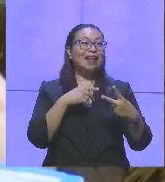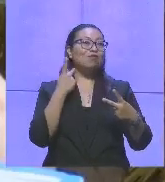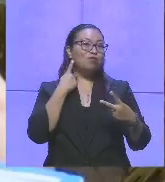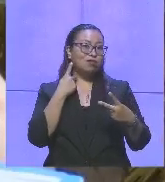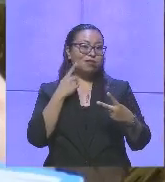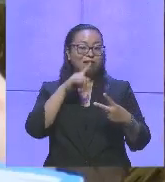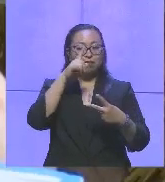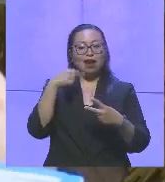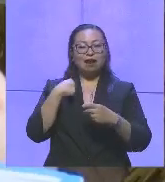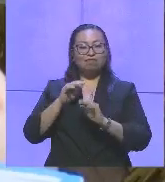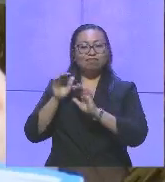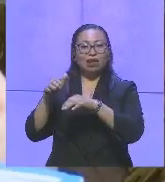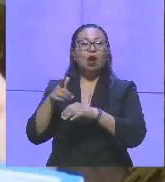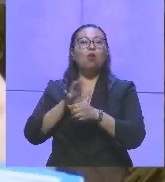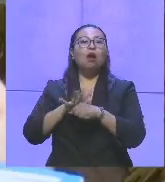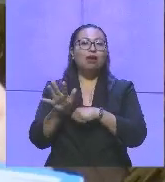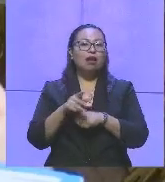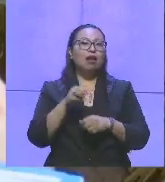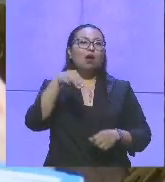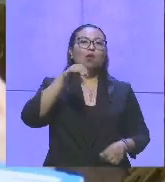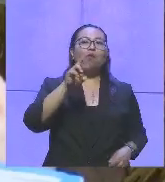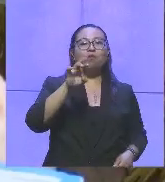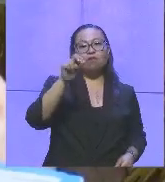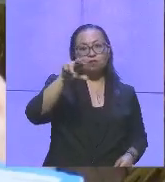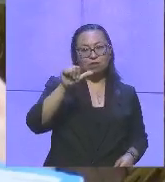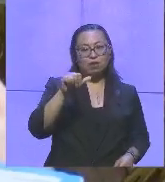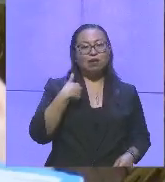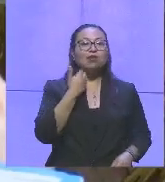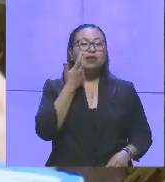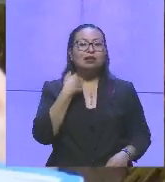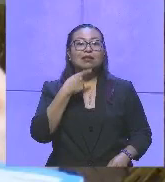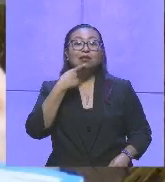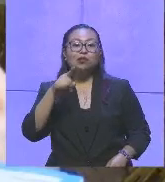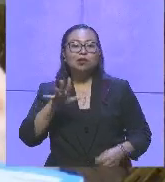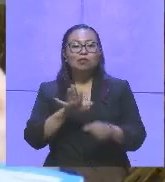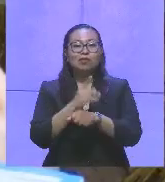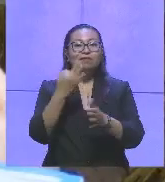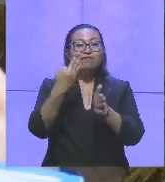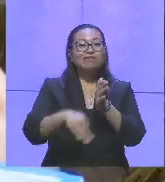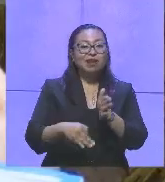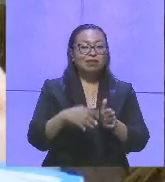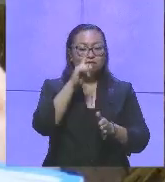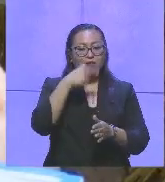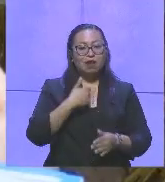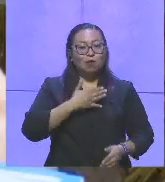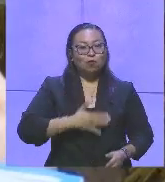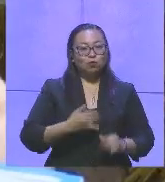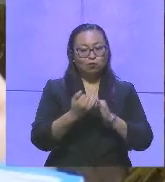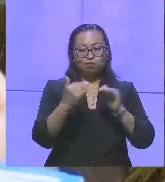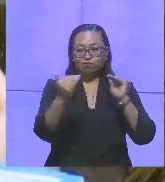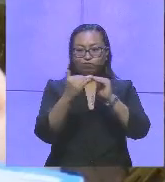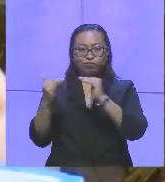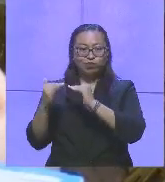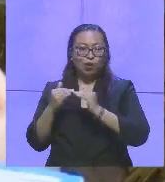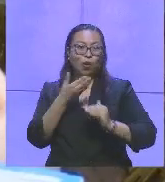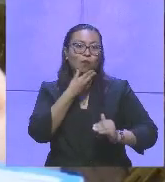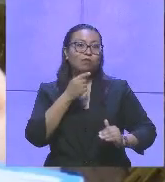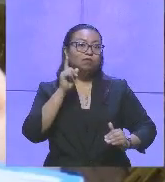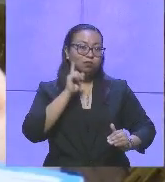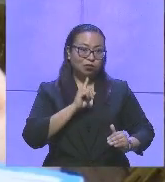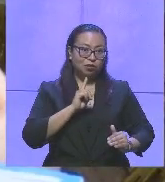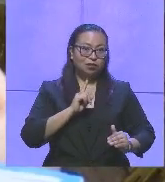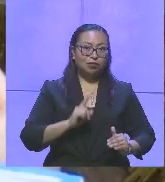gubernatura por el partido Morena, que denunciaron que no había condiciones al interior del partido político igualitarias para